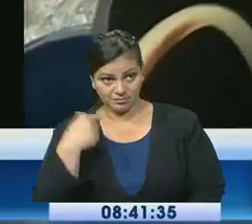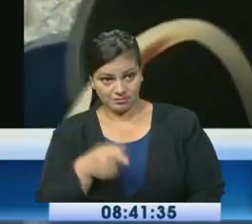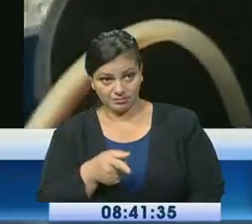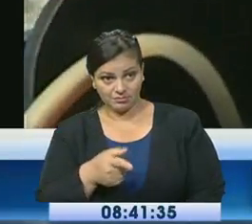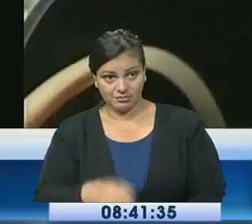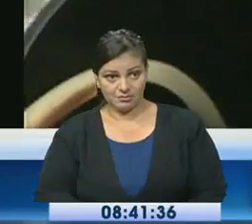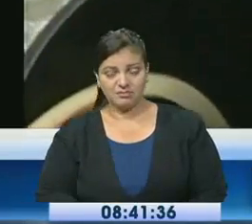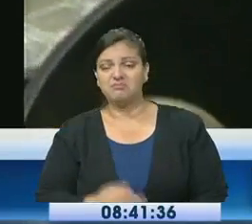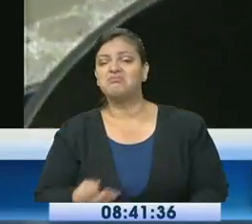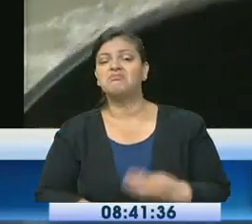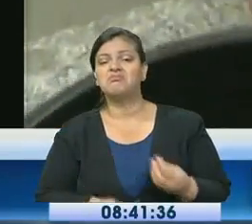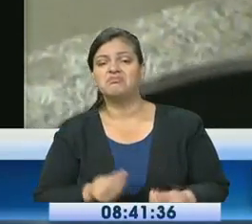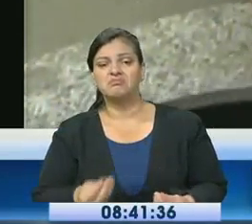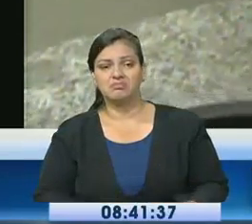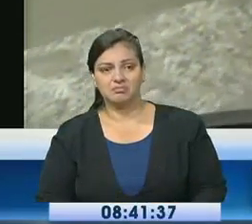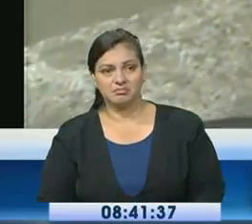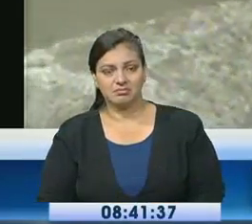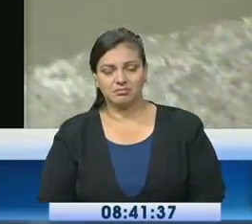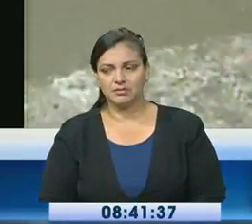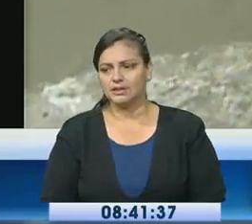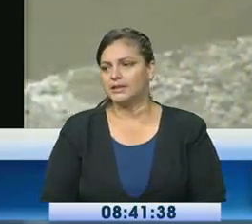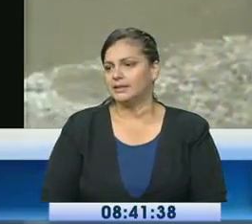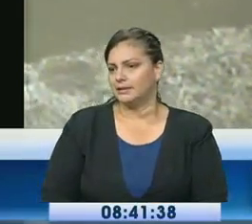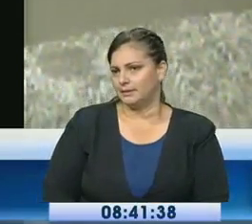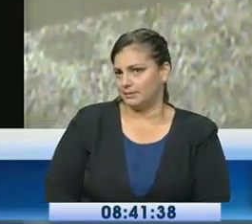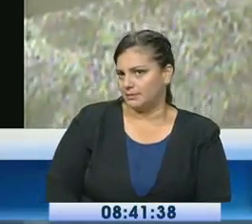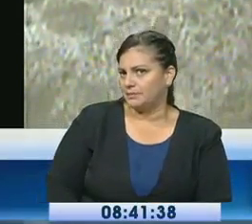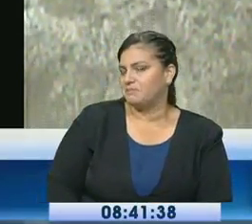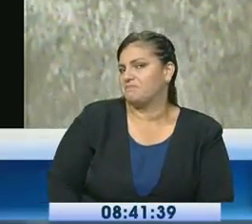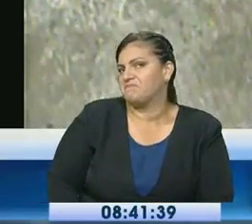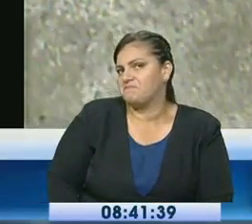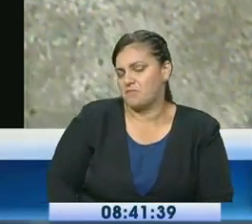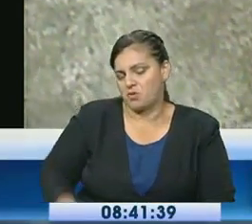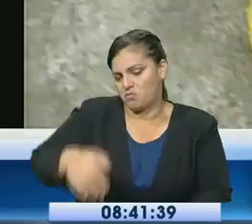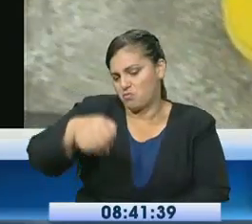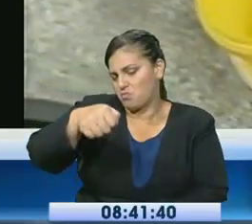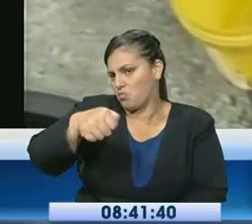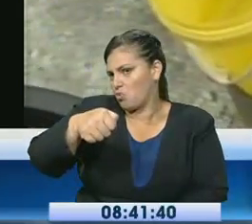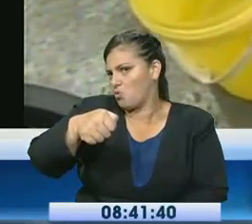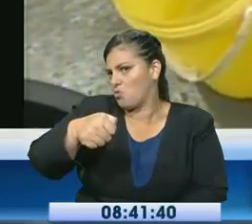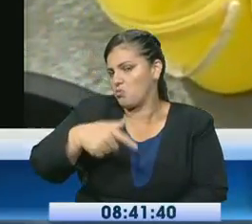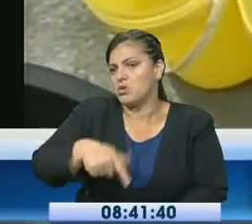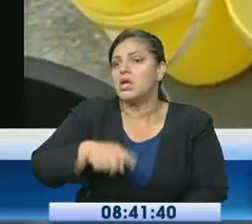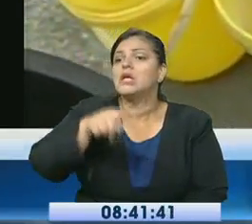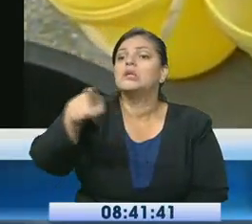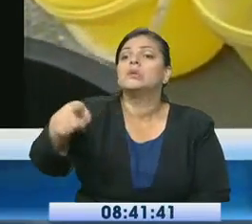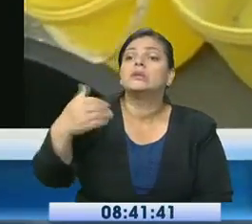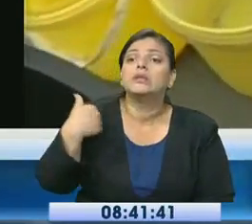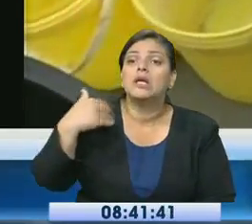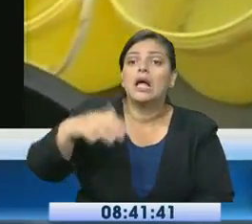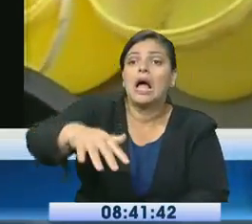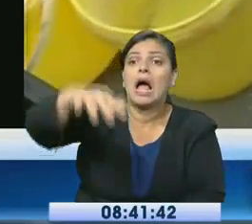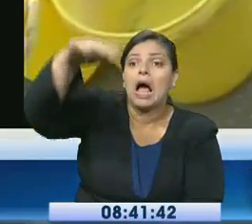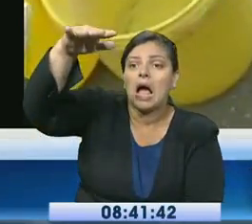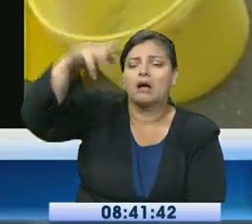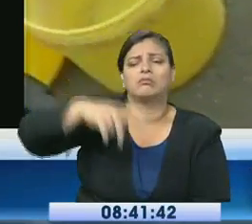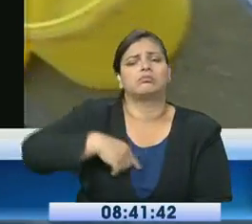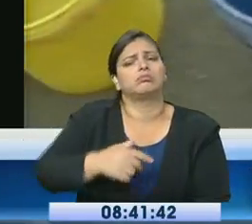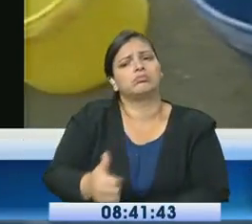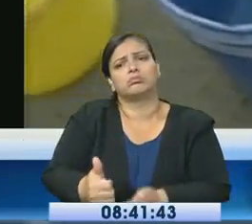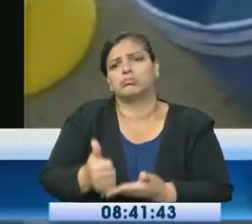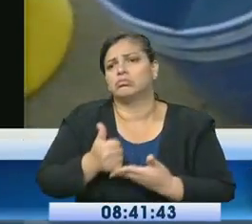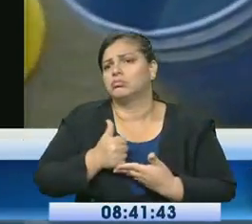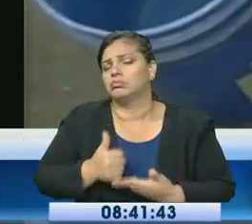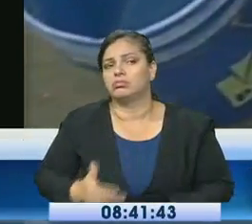vecinos? Claro, en eso, el que tiene más agua, con que sea que nos apoyen a los que no tienen a